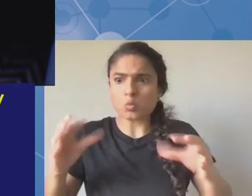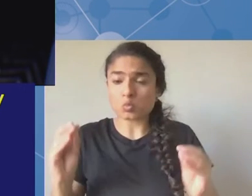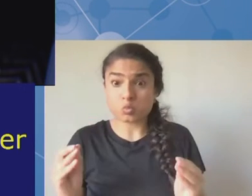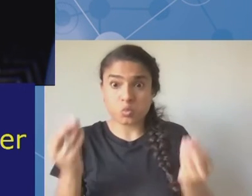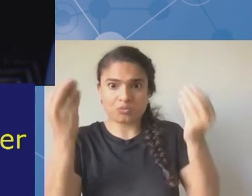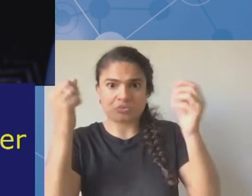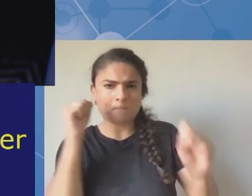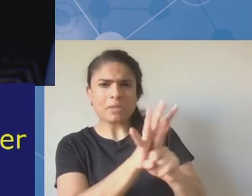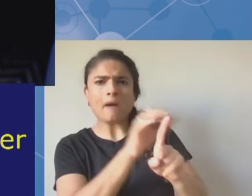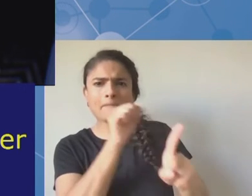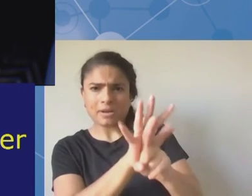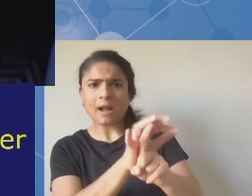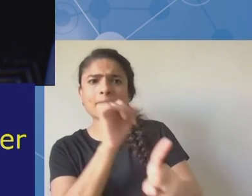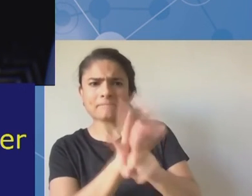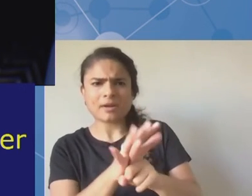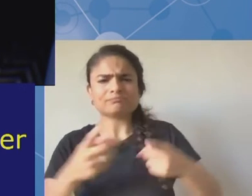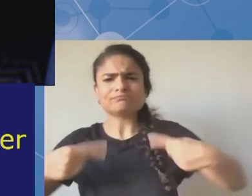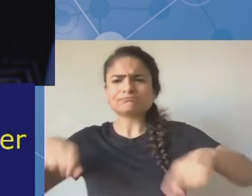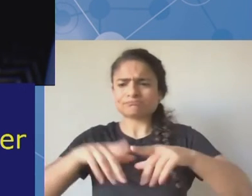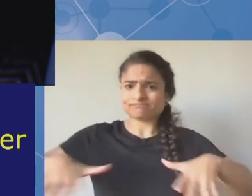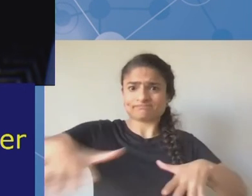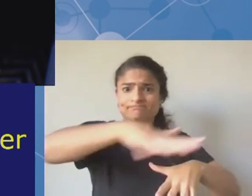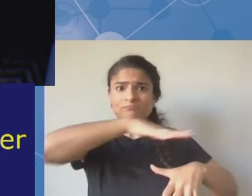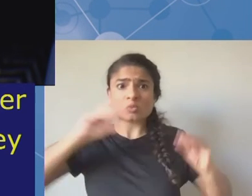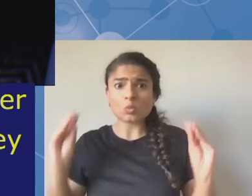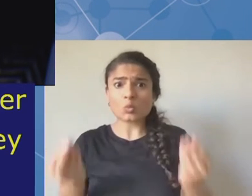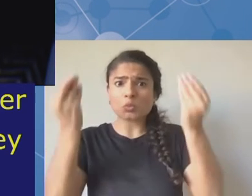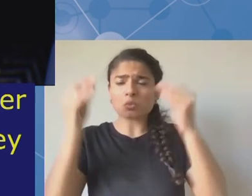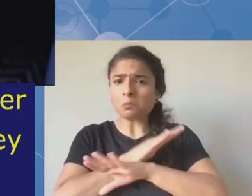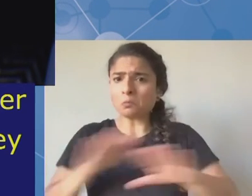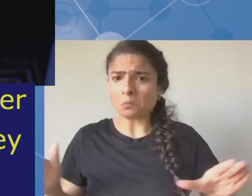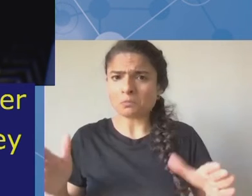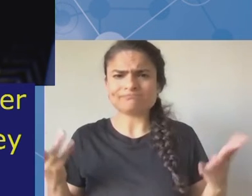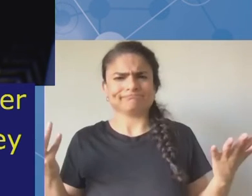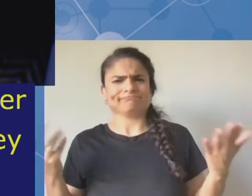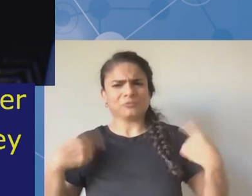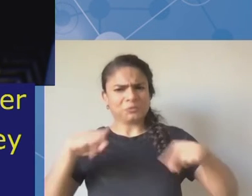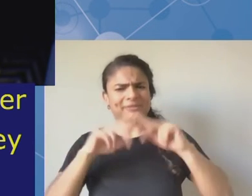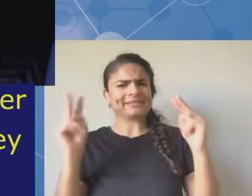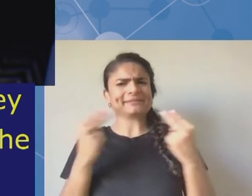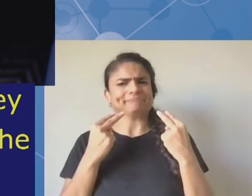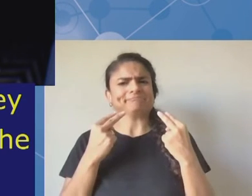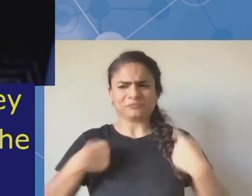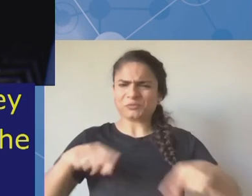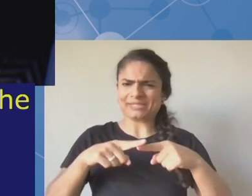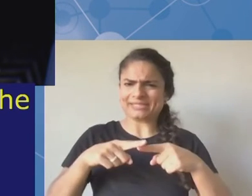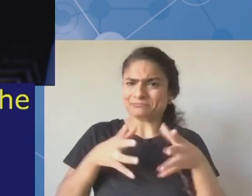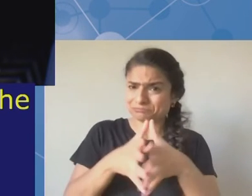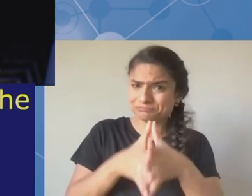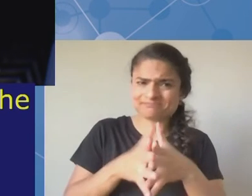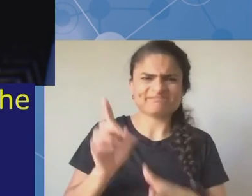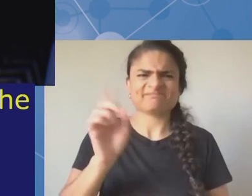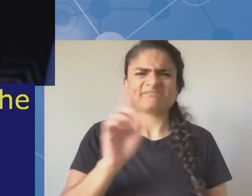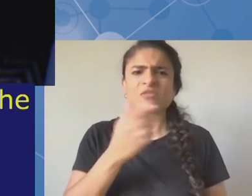y probablemente la influencia de los jóvenes a las conclusiones de la